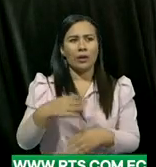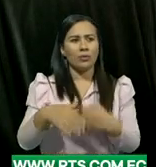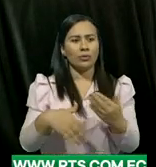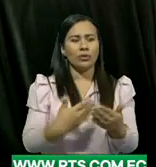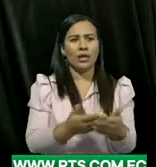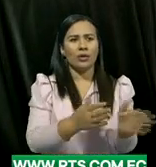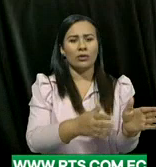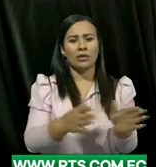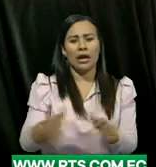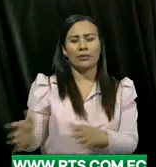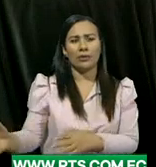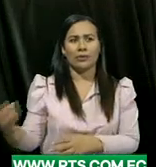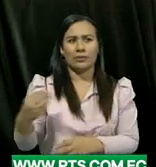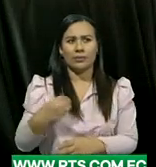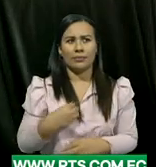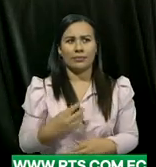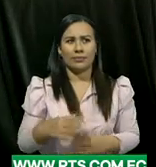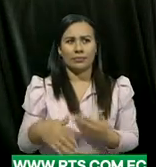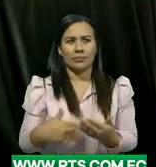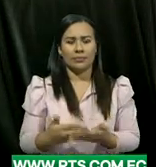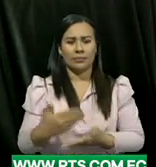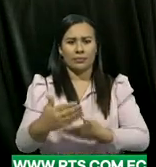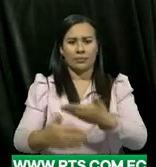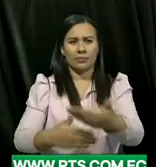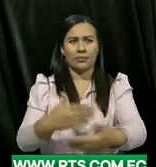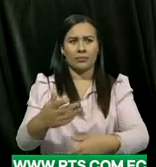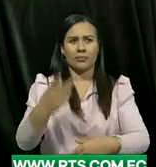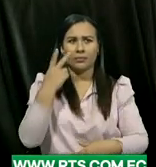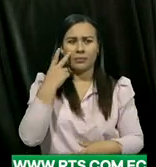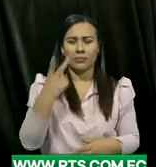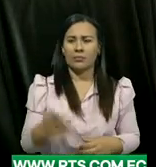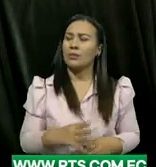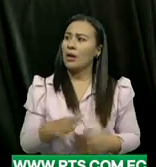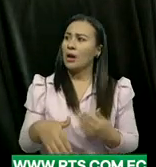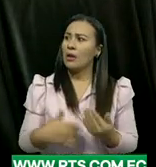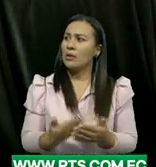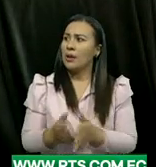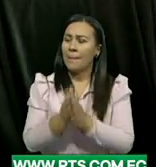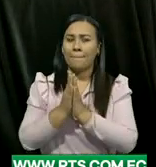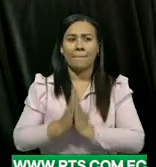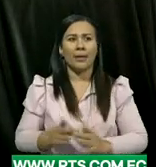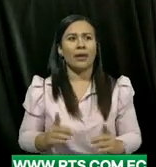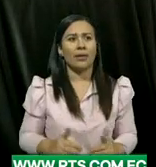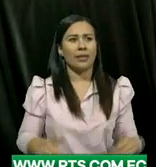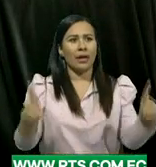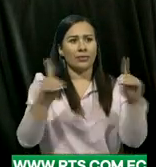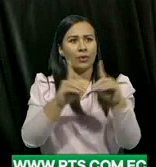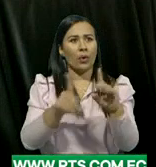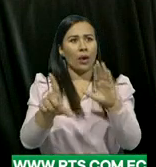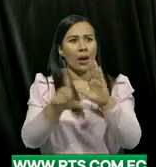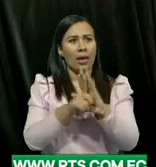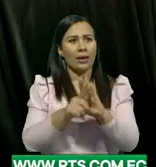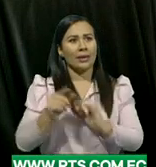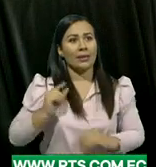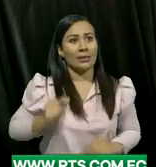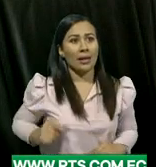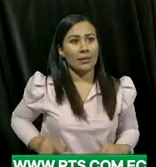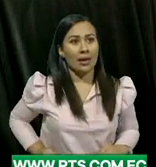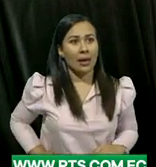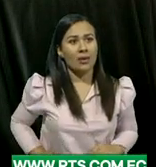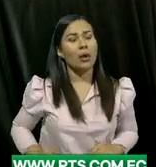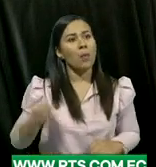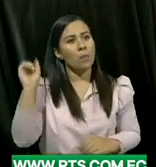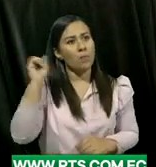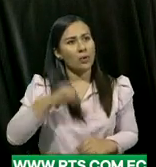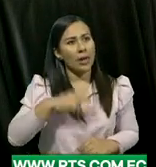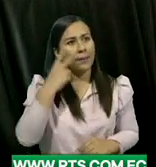le van a brindar mayor seguridad, nuevos campos que son requeridos por la ley, y que además por sus características van a